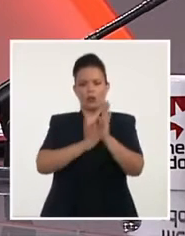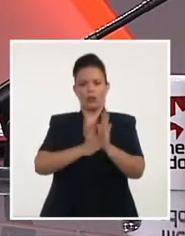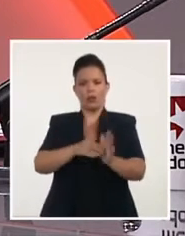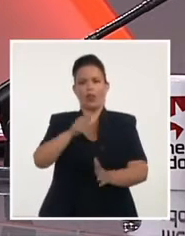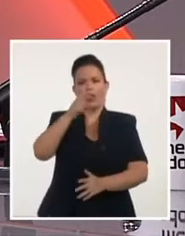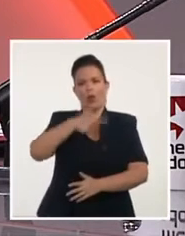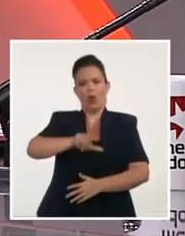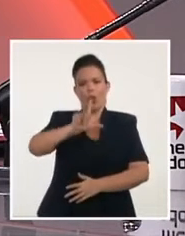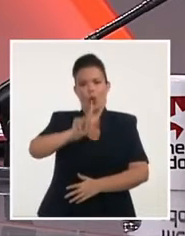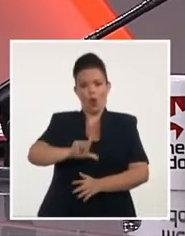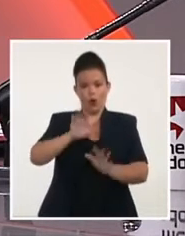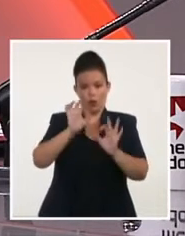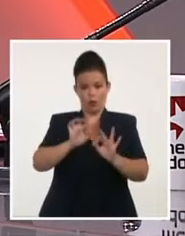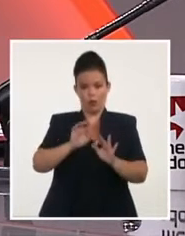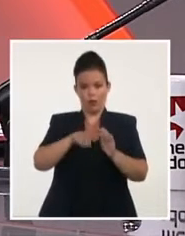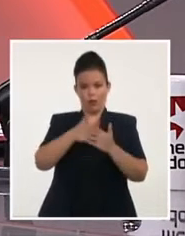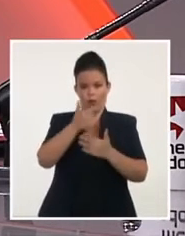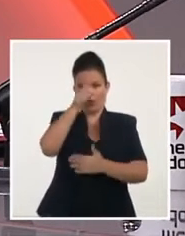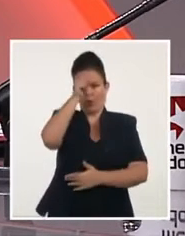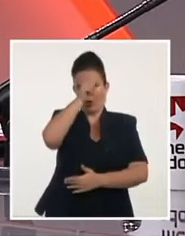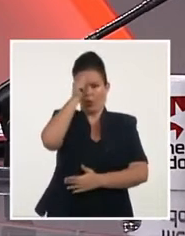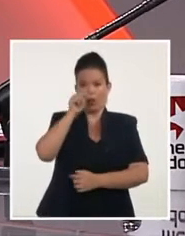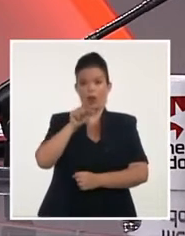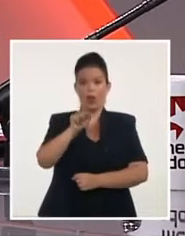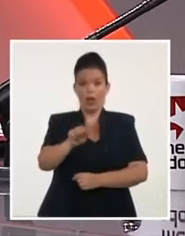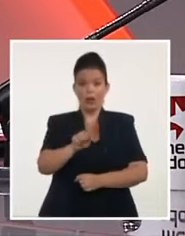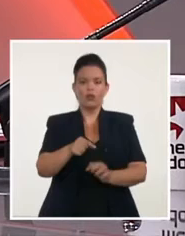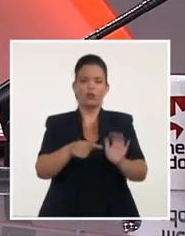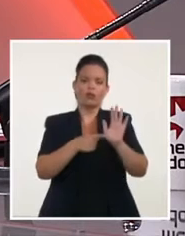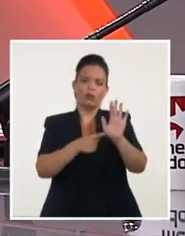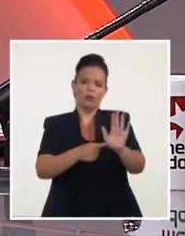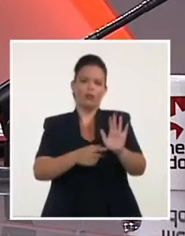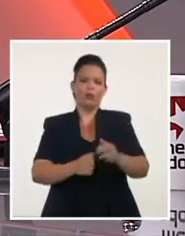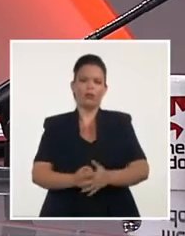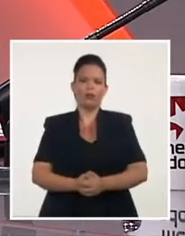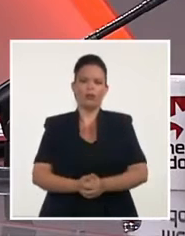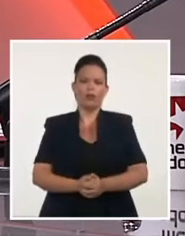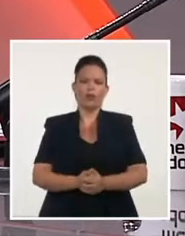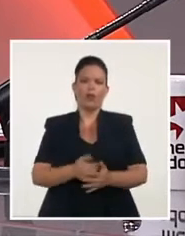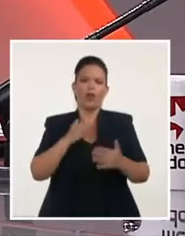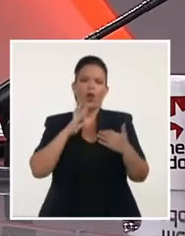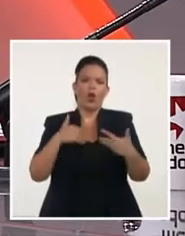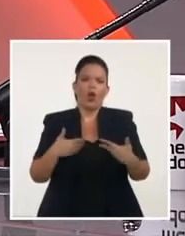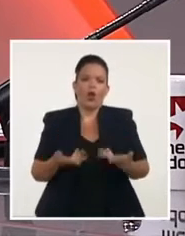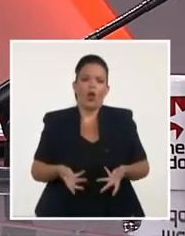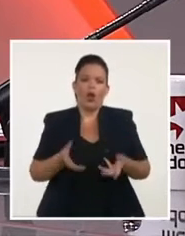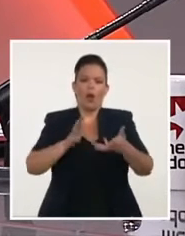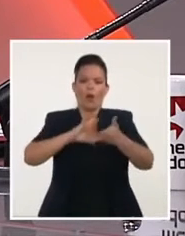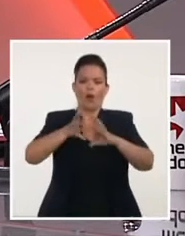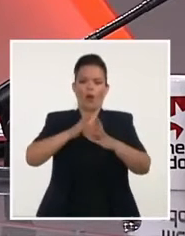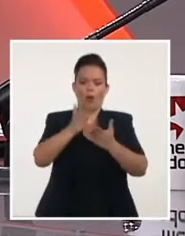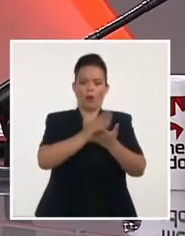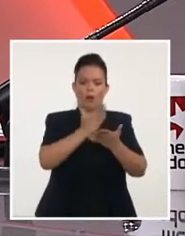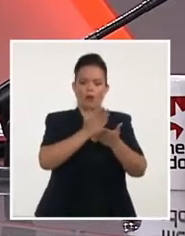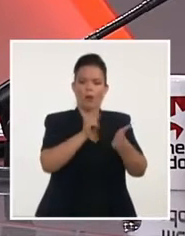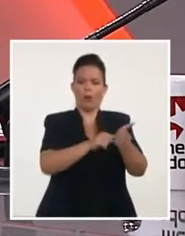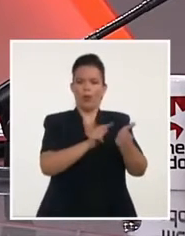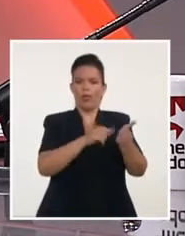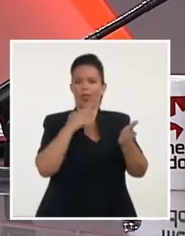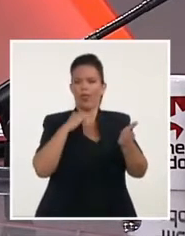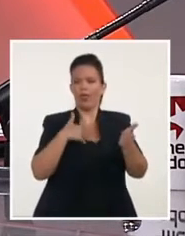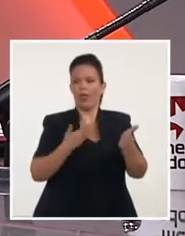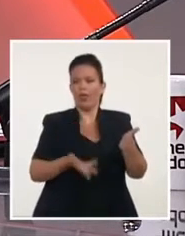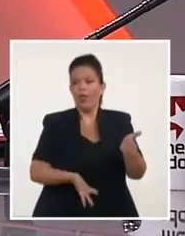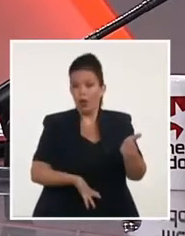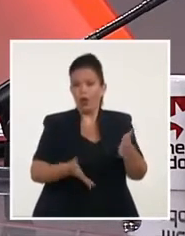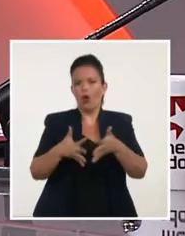sustrato, una base fundamental que no se puede desconocer, y es el Manual de Guerra No Convencional de las Fuerzas Especiales del Ejército de los Estados